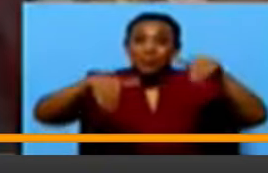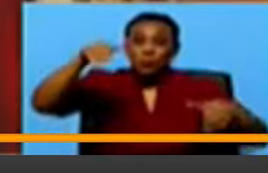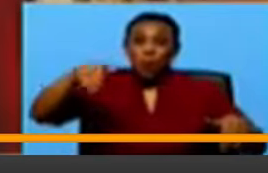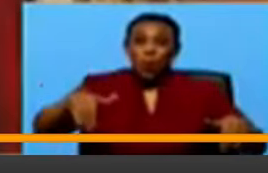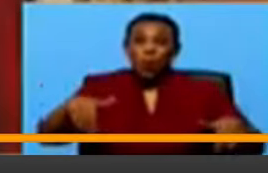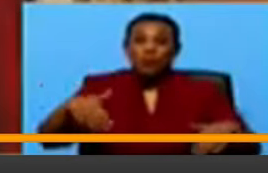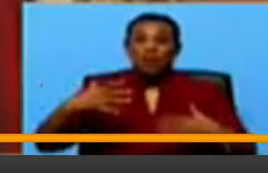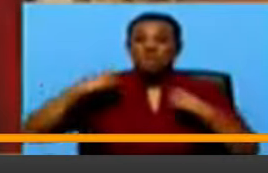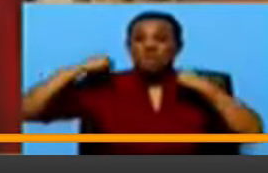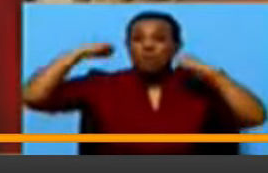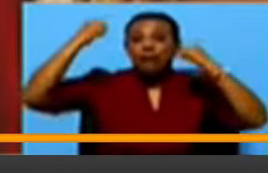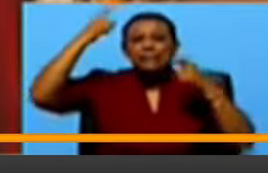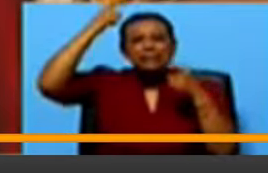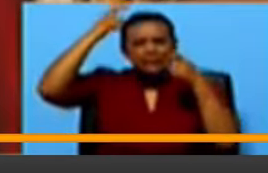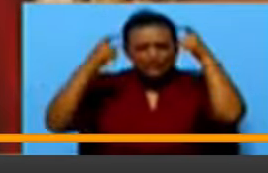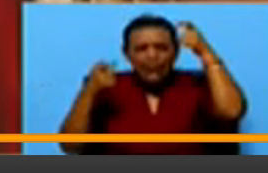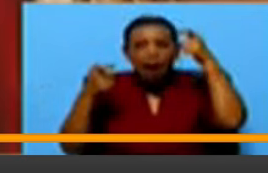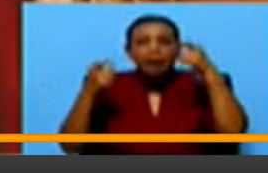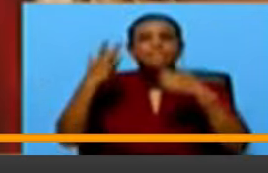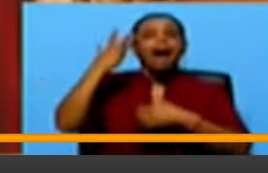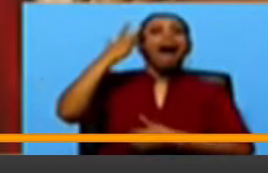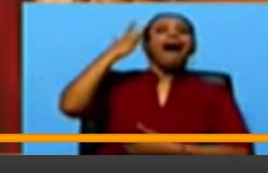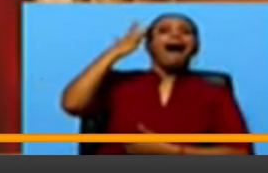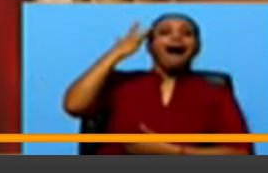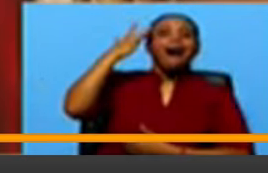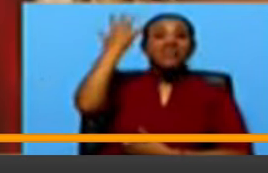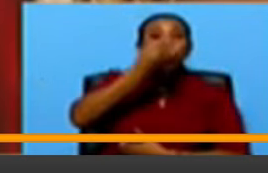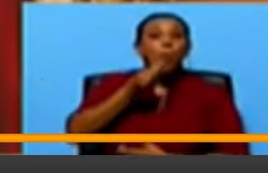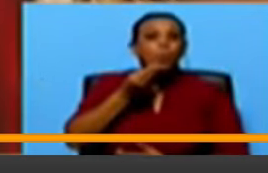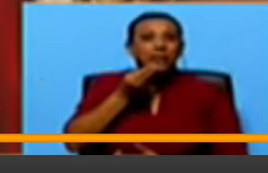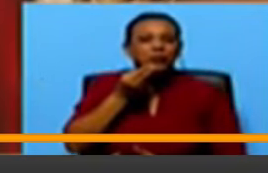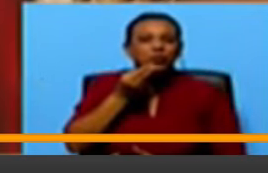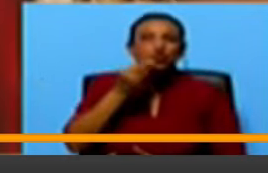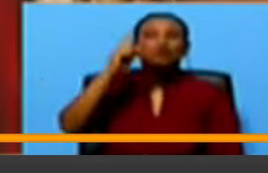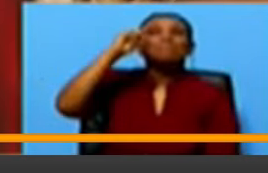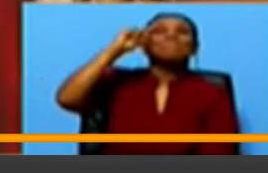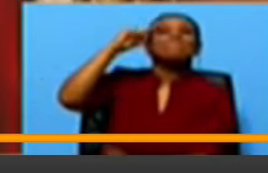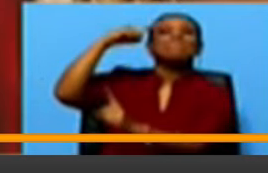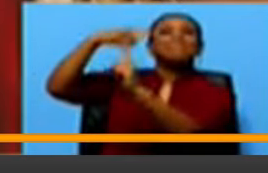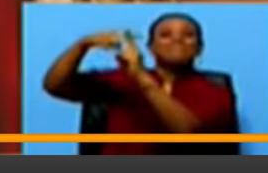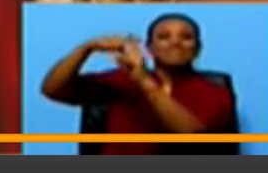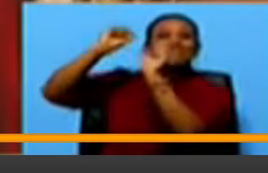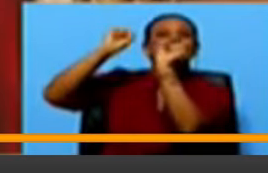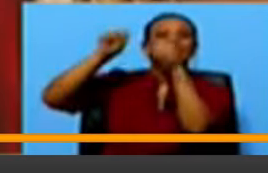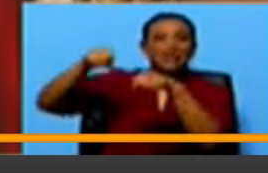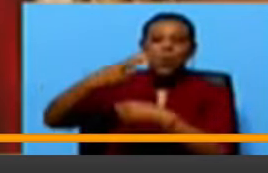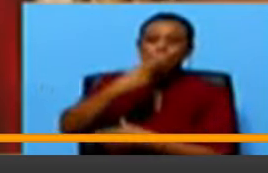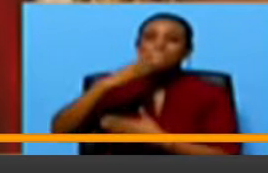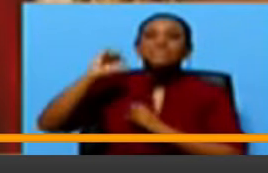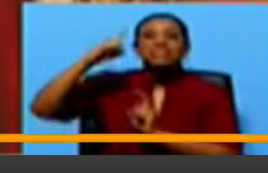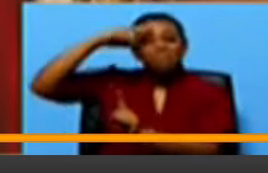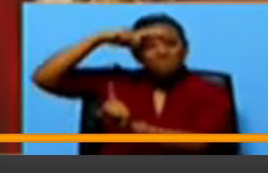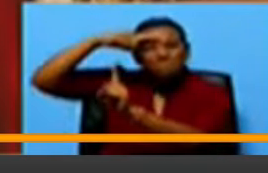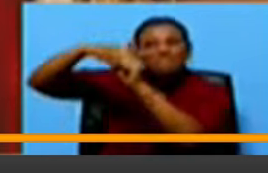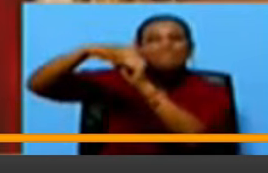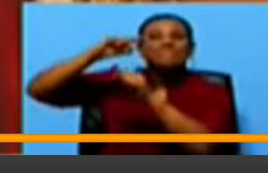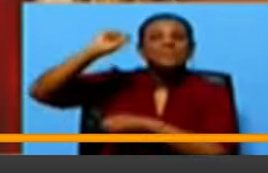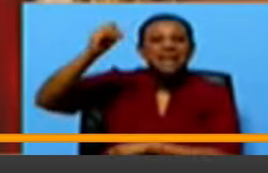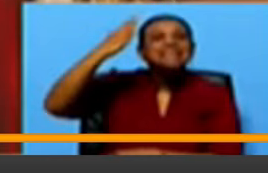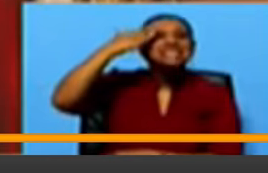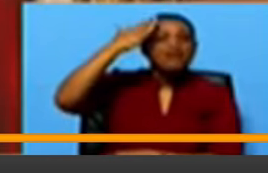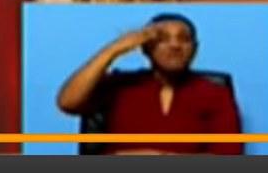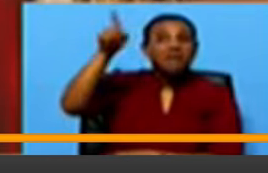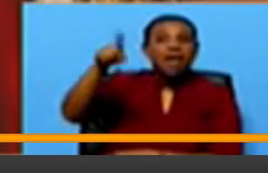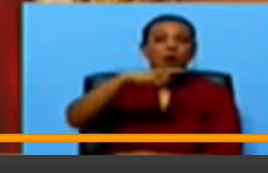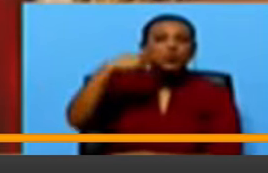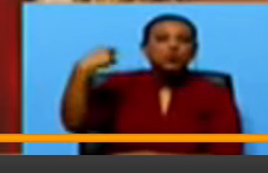aquel comandante Chávez, inspiración de nuestra juventud, lo que se hizo fue cumplirse. Y